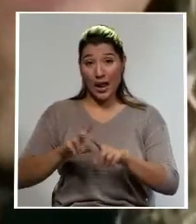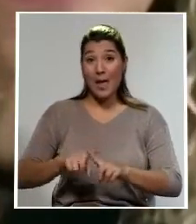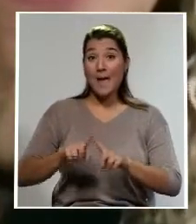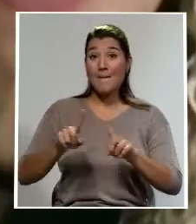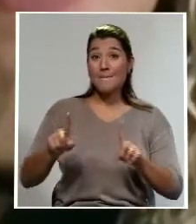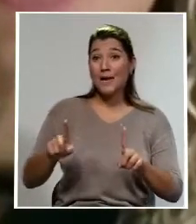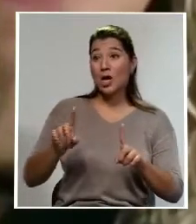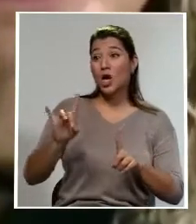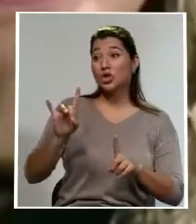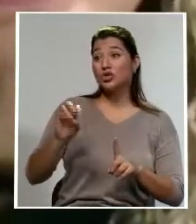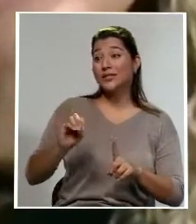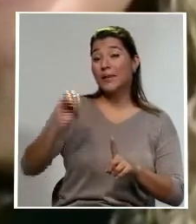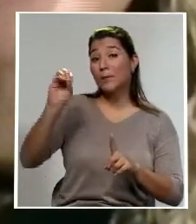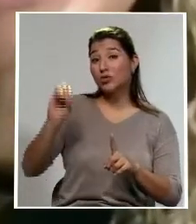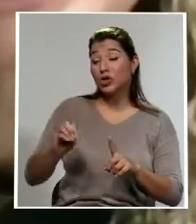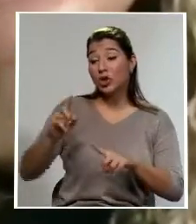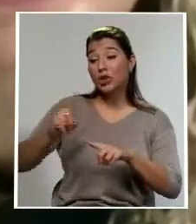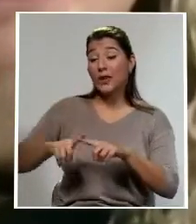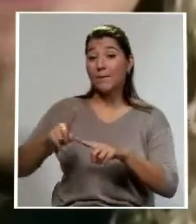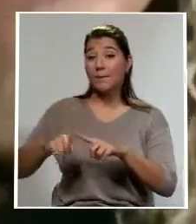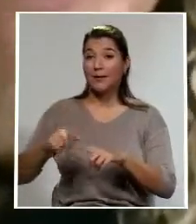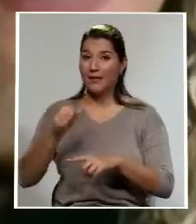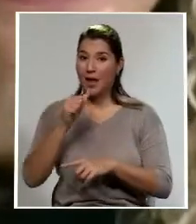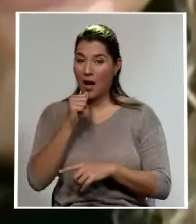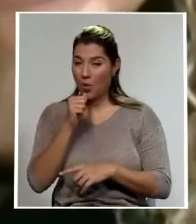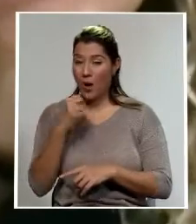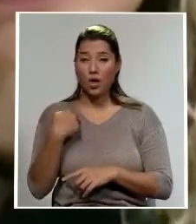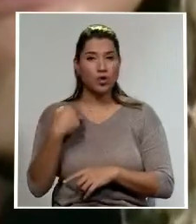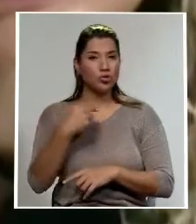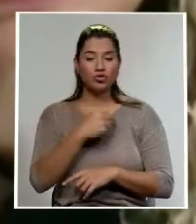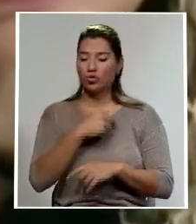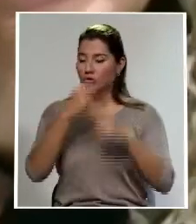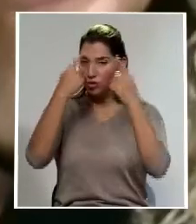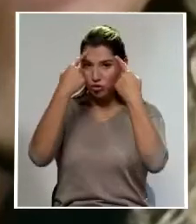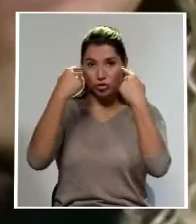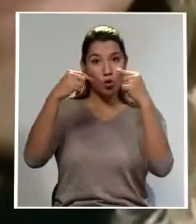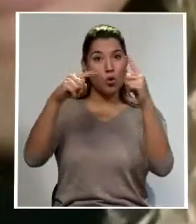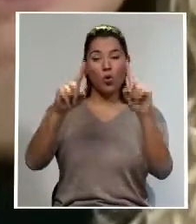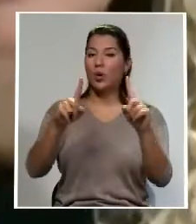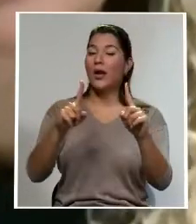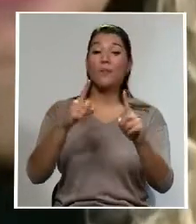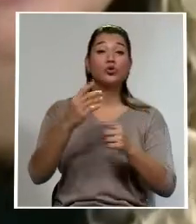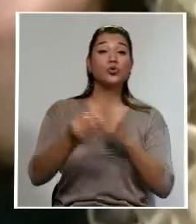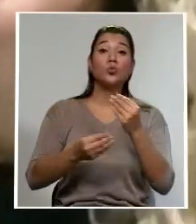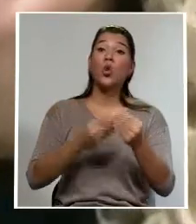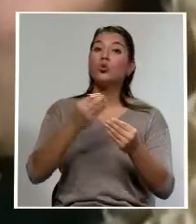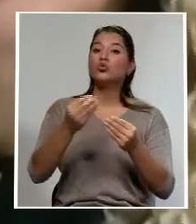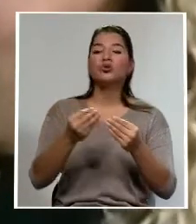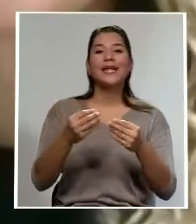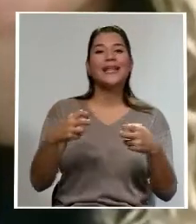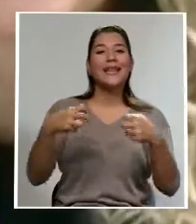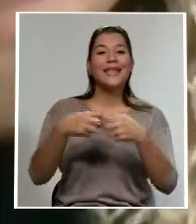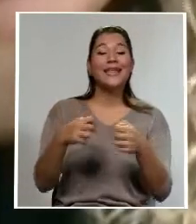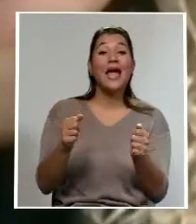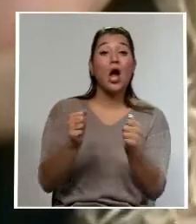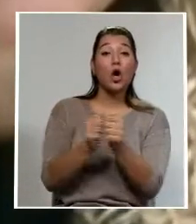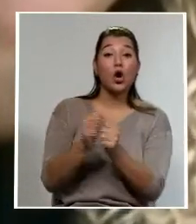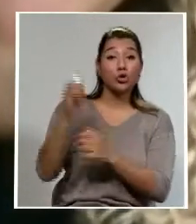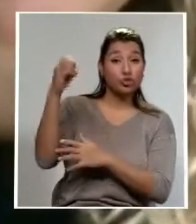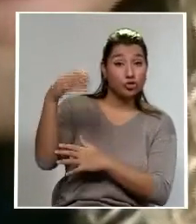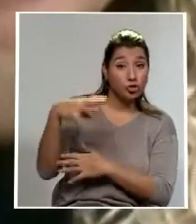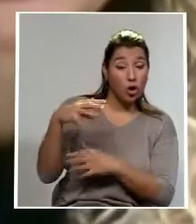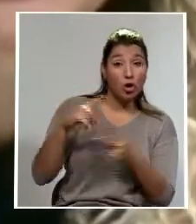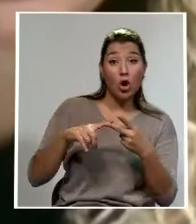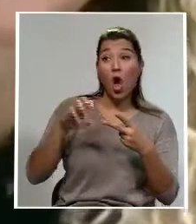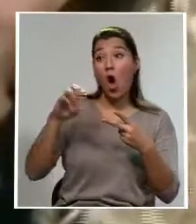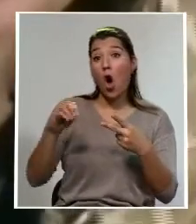No hemos logrado diversificarnos o ampliar el tema de la generación a partir de sol. No hemos ampliado el tema a partir de